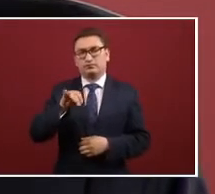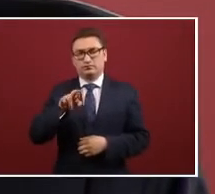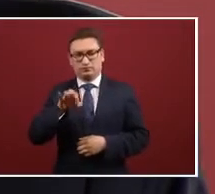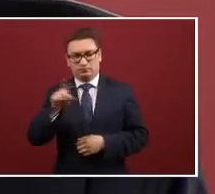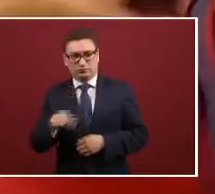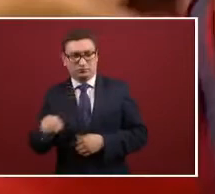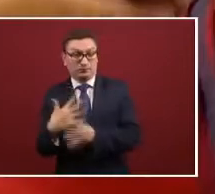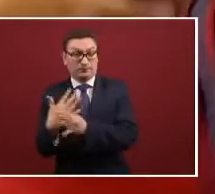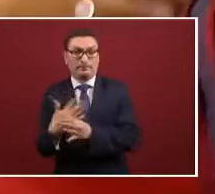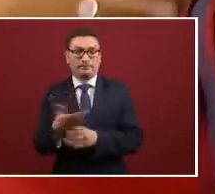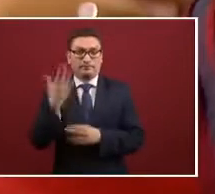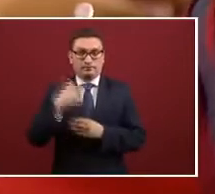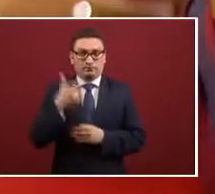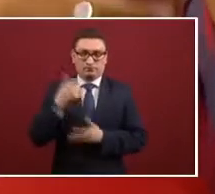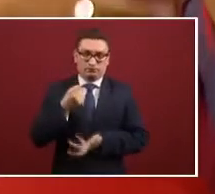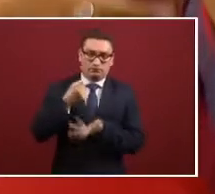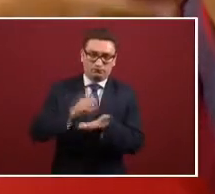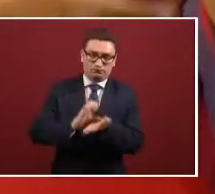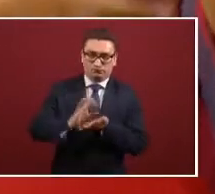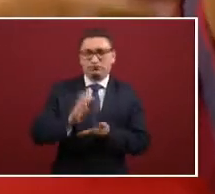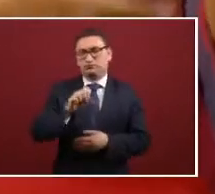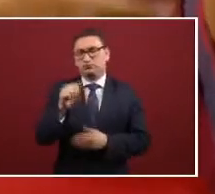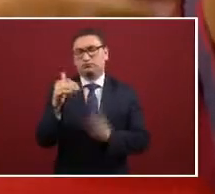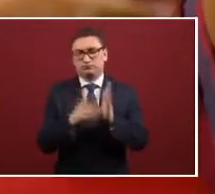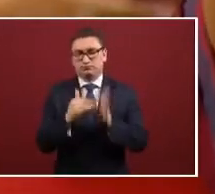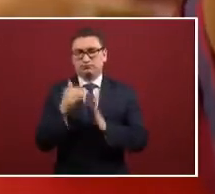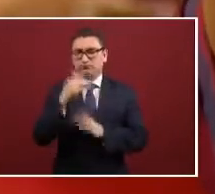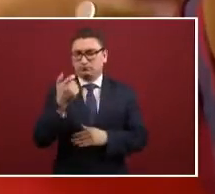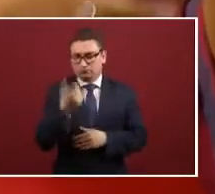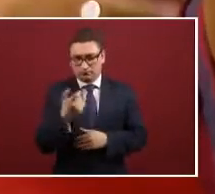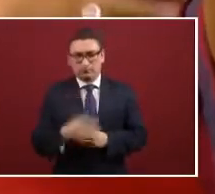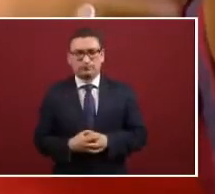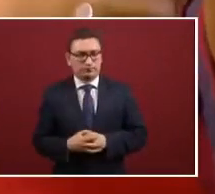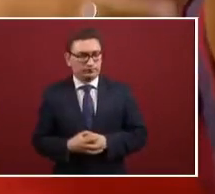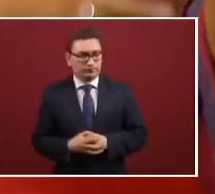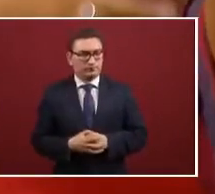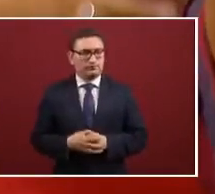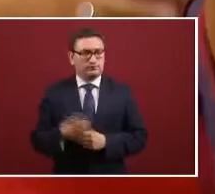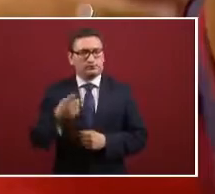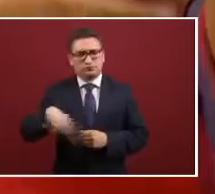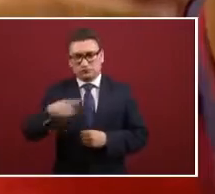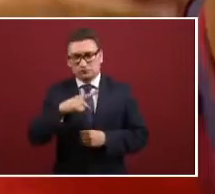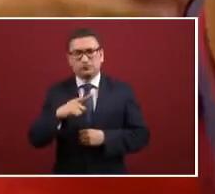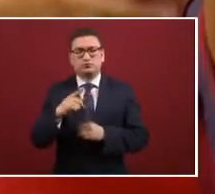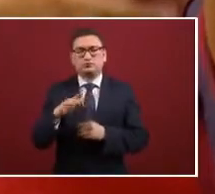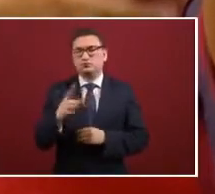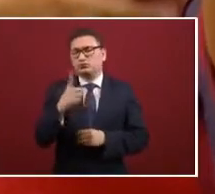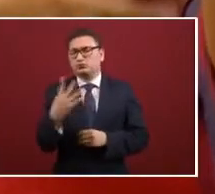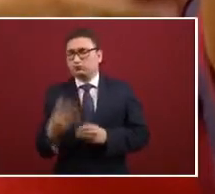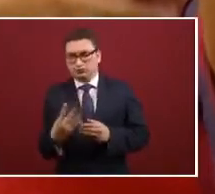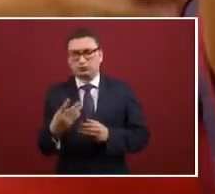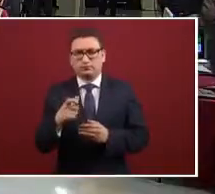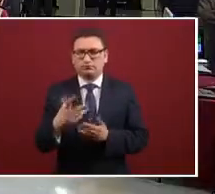momento de un presupuesto de 60 mil millones de pesos que es personajes o comunicadores tuvieron una cuarta parte o